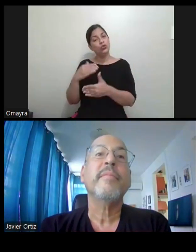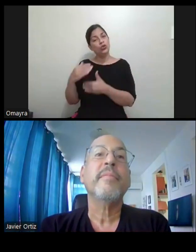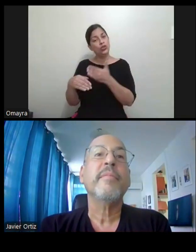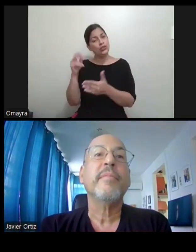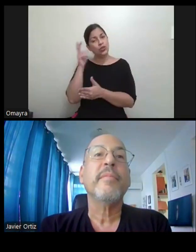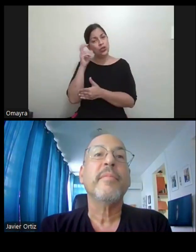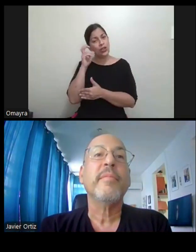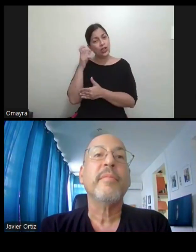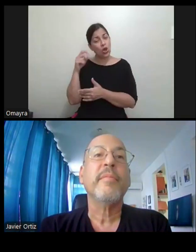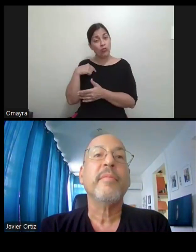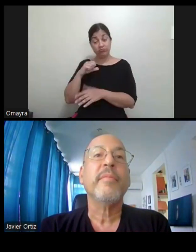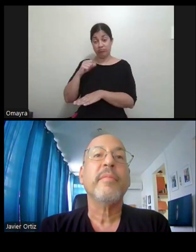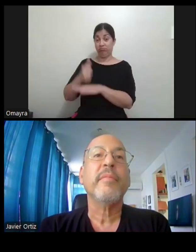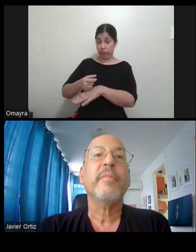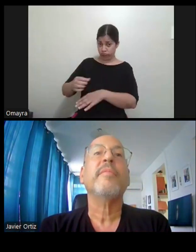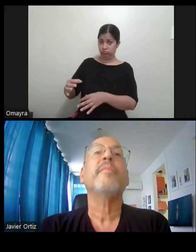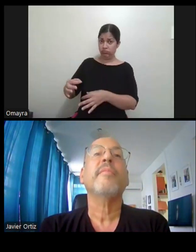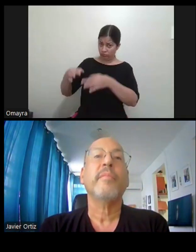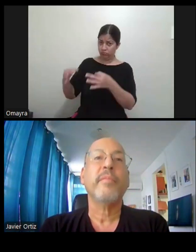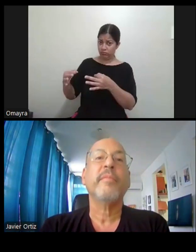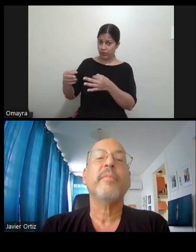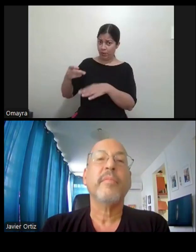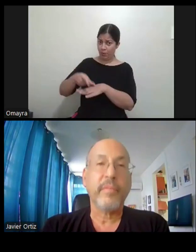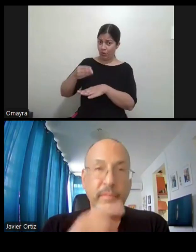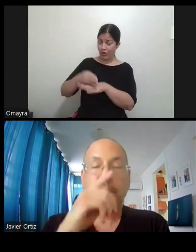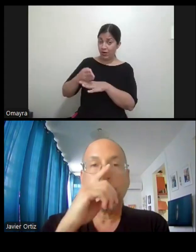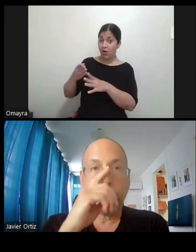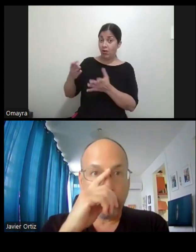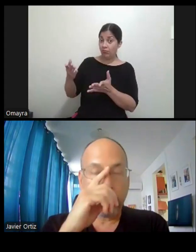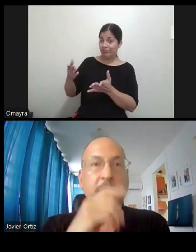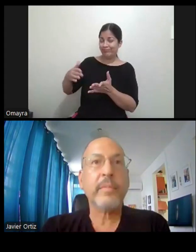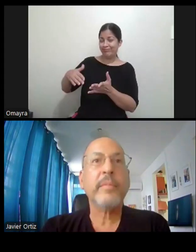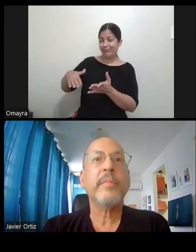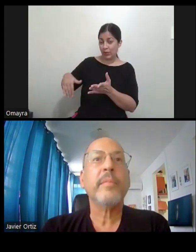se en Puerto Rico en ese momento. Ahora lo hay en otras universidades. Sí. Pero